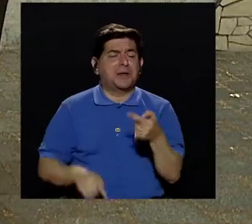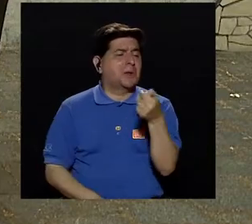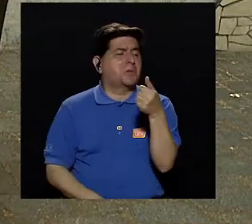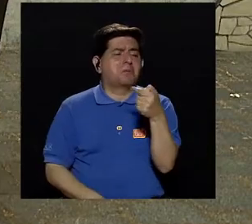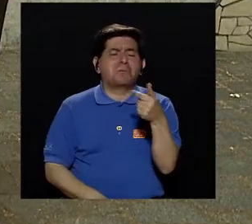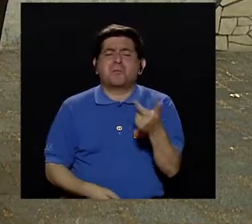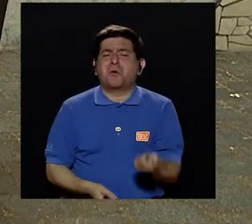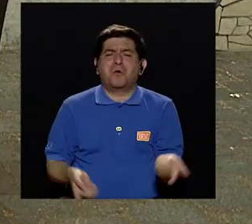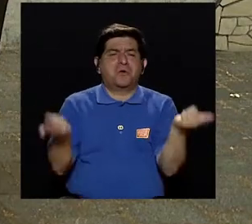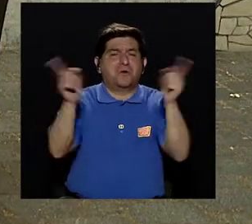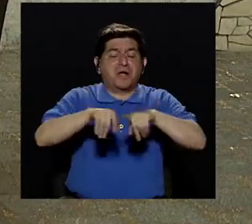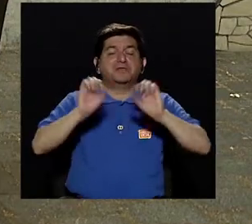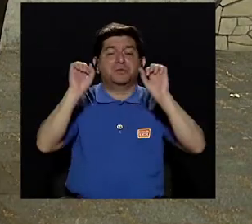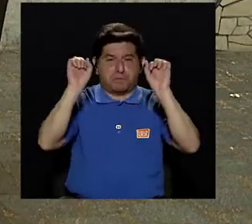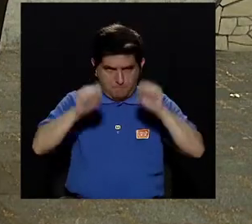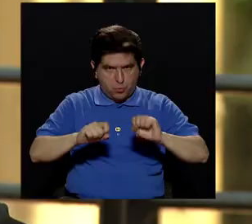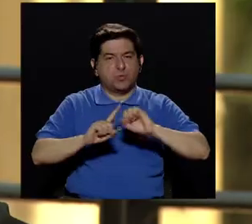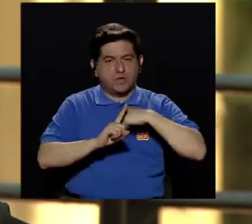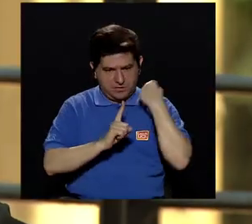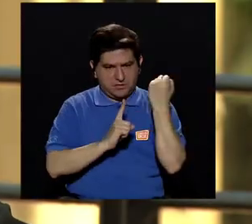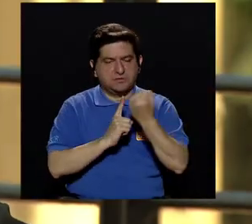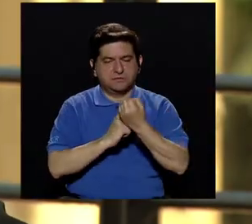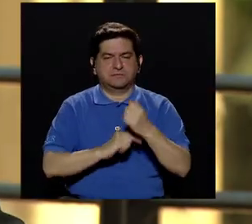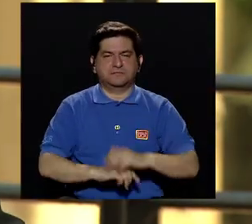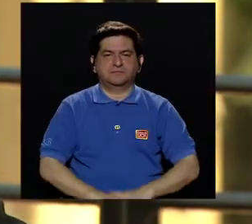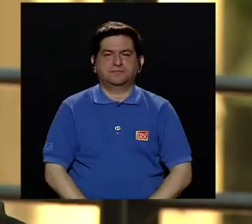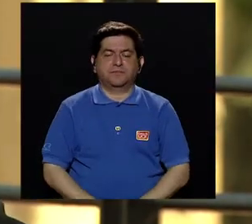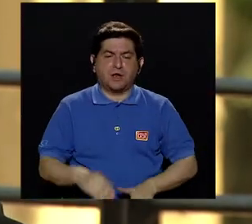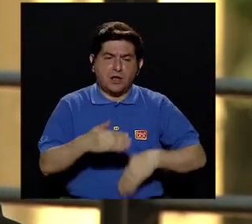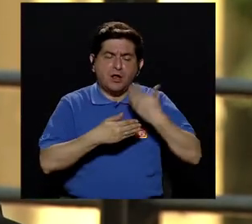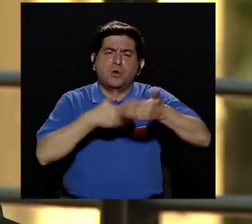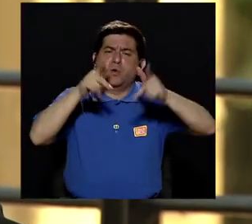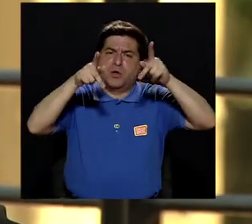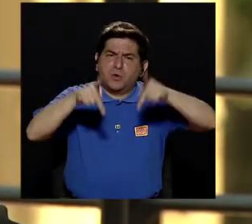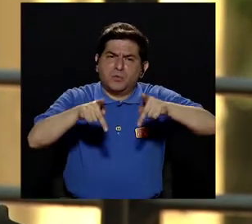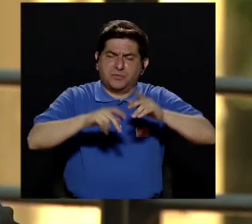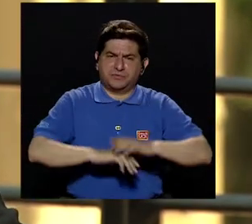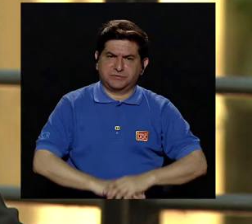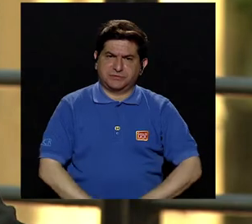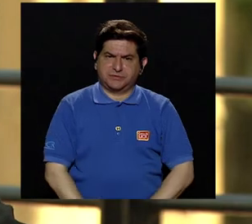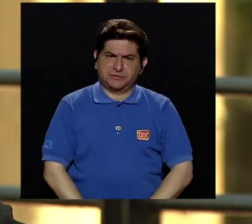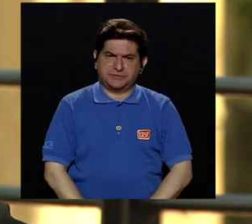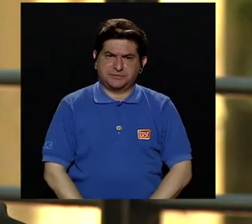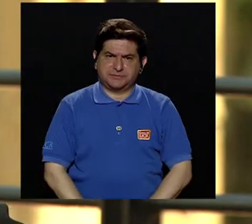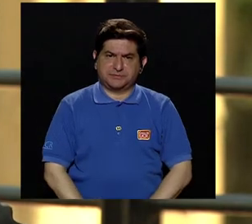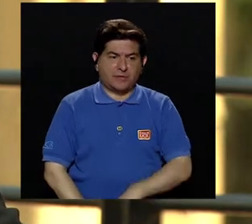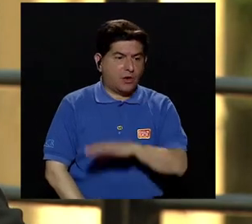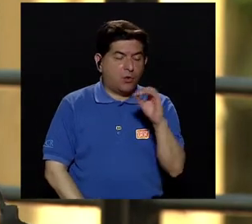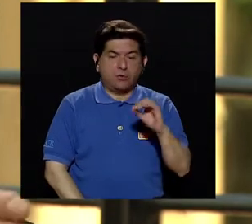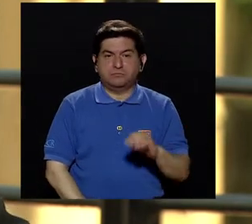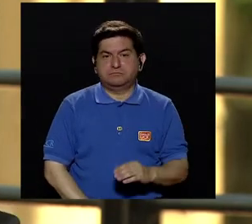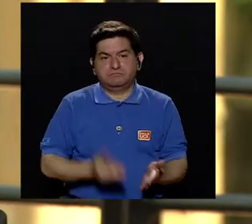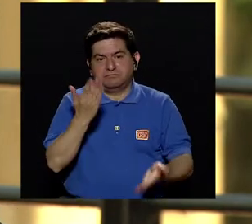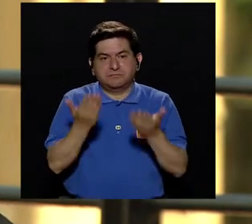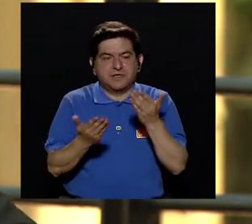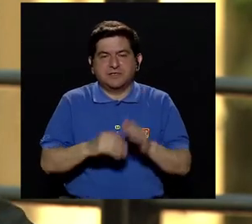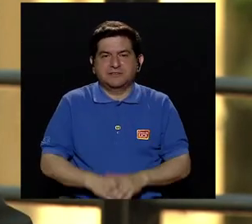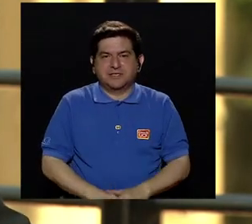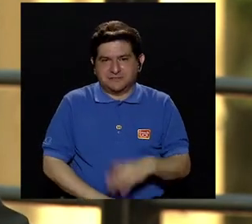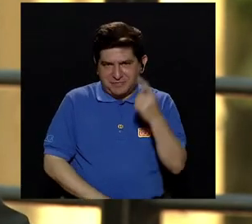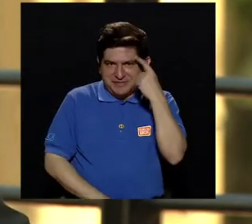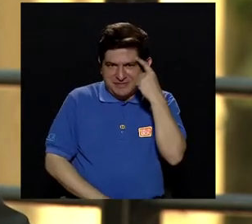son muy pocos los casos, pero se podrían dar. Después de eso, el paciente, pues, bueno, no el paciente, la persona,